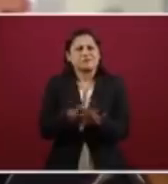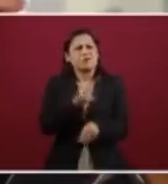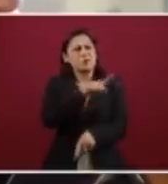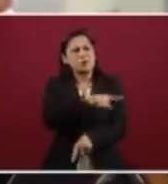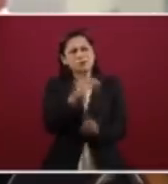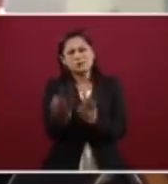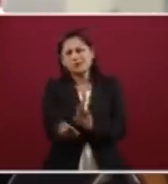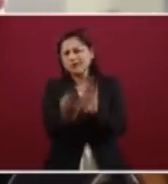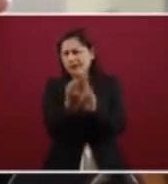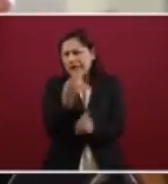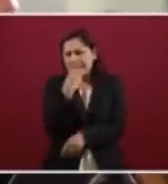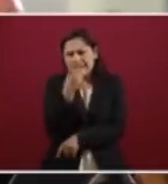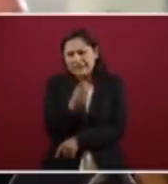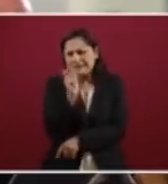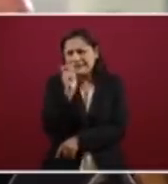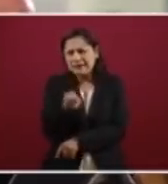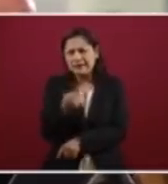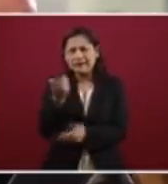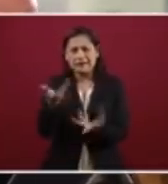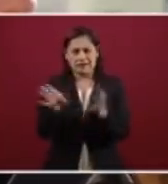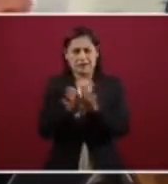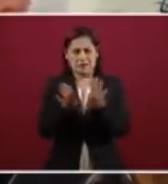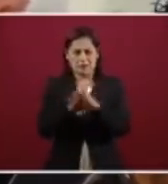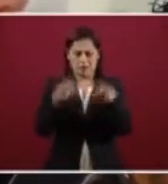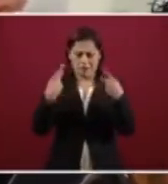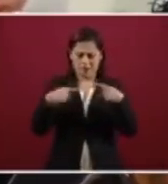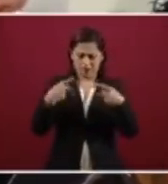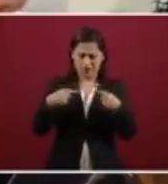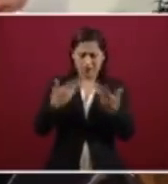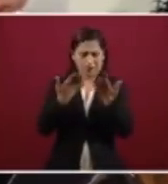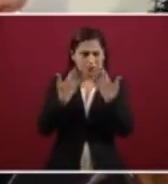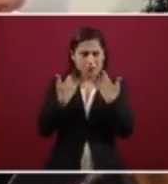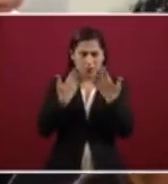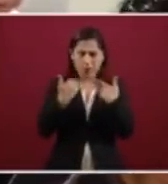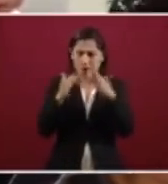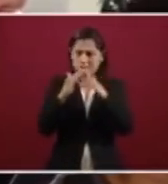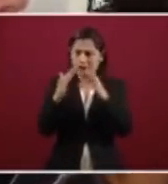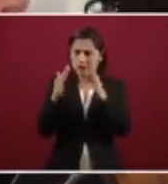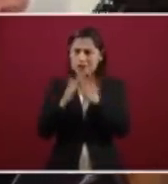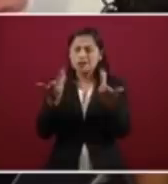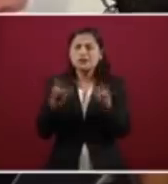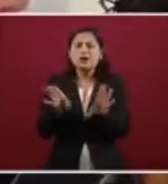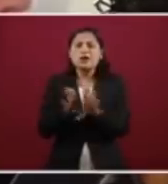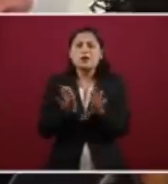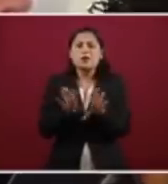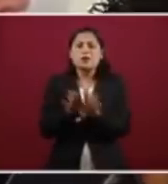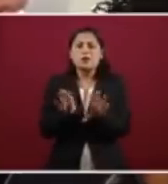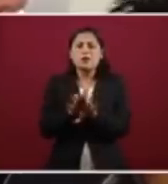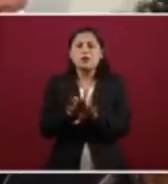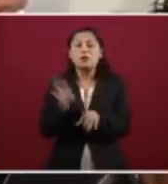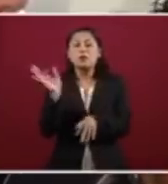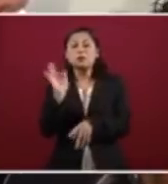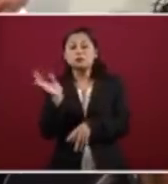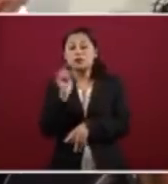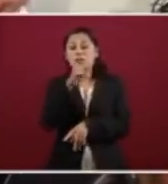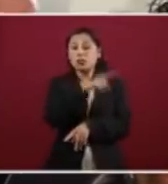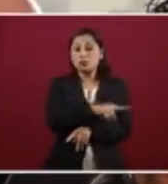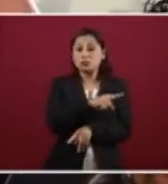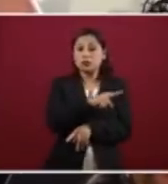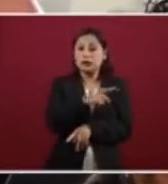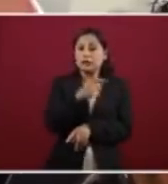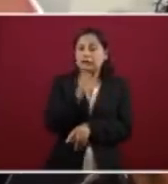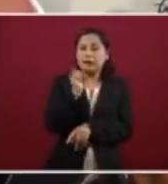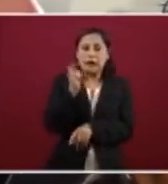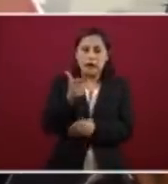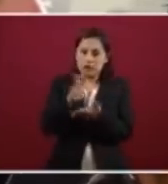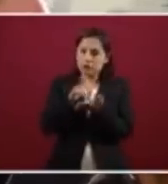qué están parados estos damnificados? Y si acaso habrá algún tipo de acción legal al respecto. Fueron inmuebles que